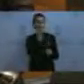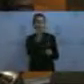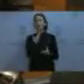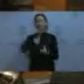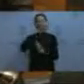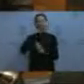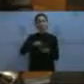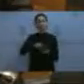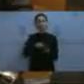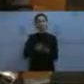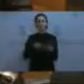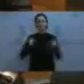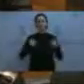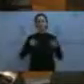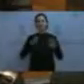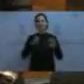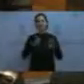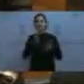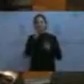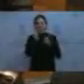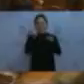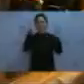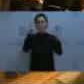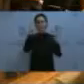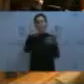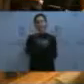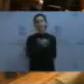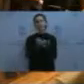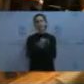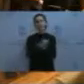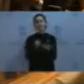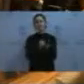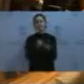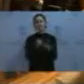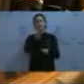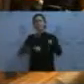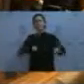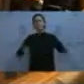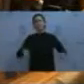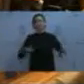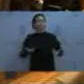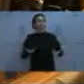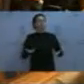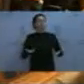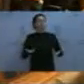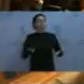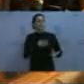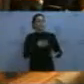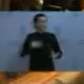de un plan piloto, experimental y voluntario,